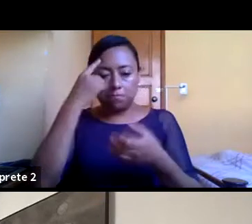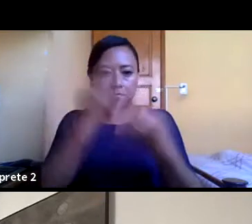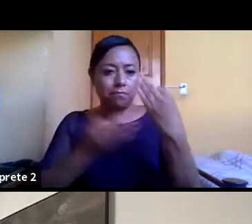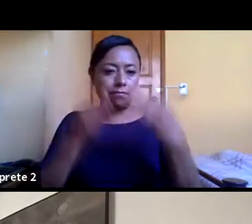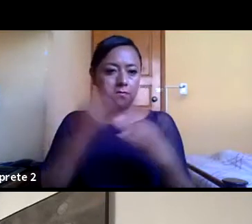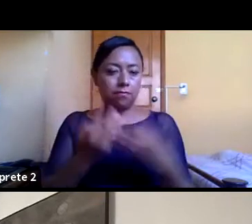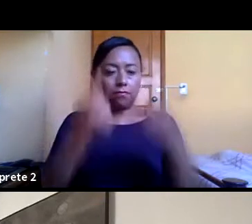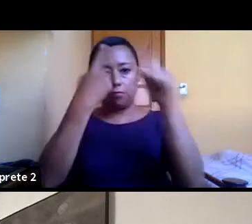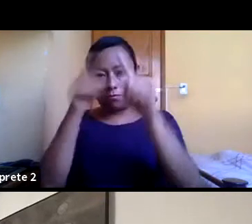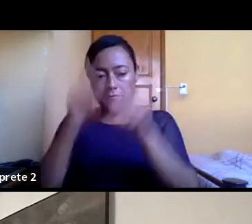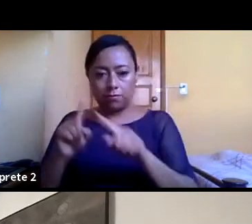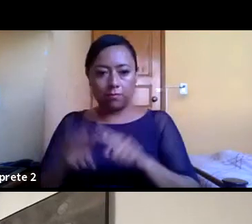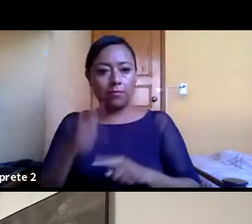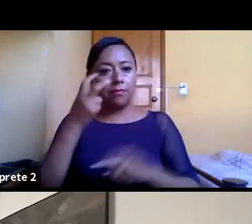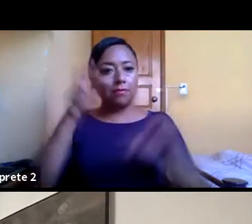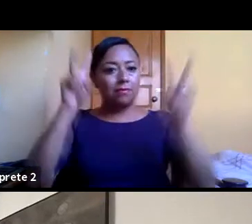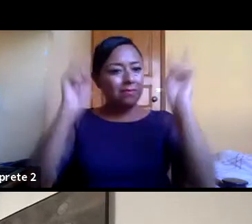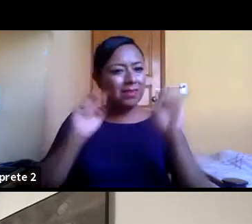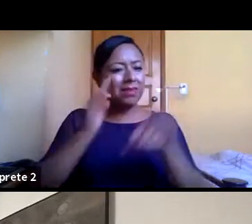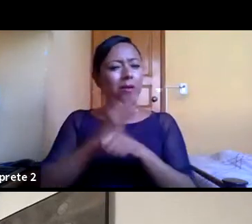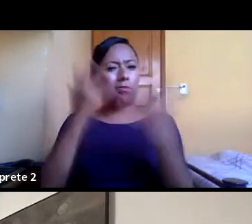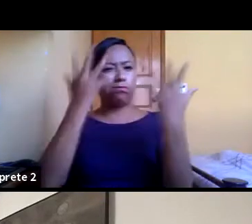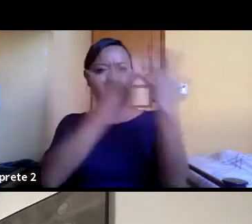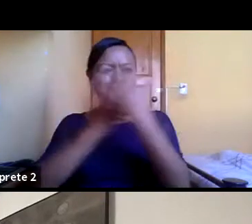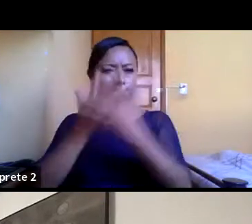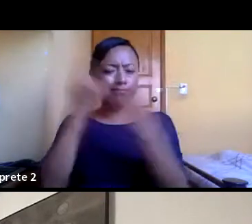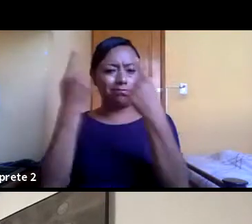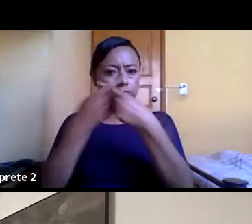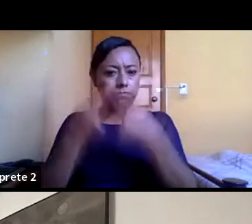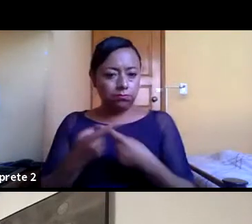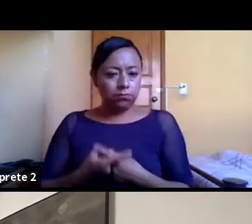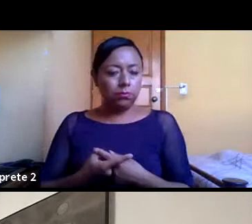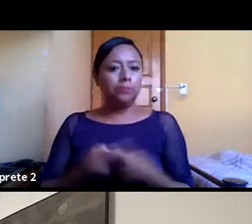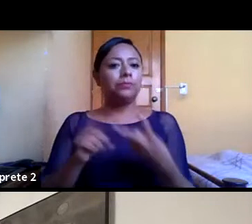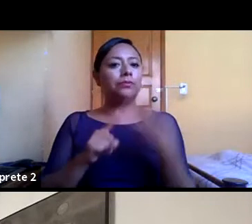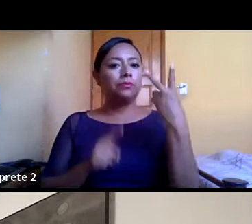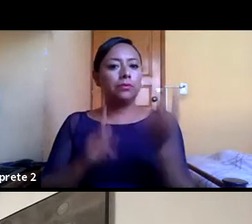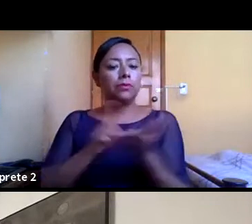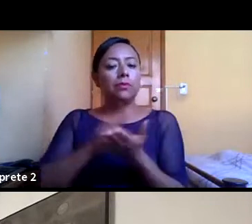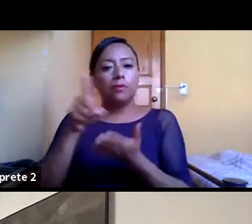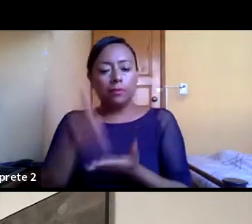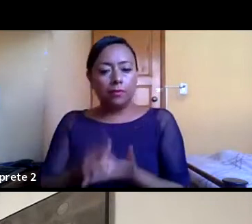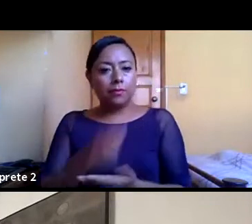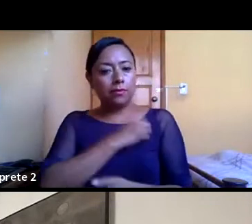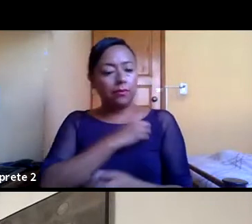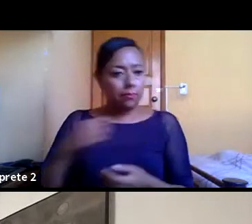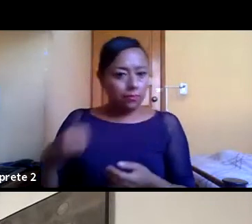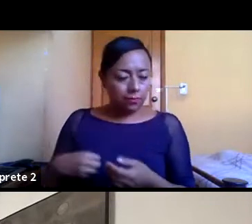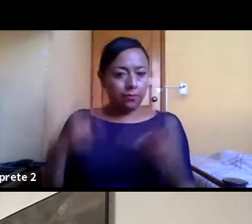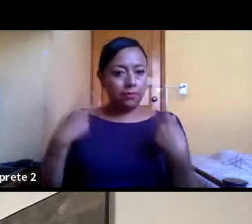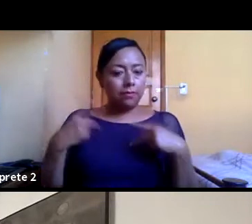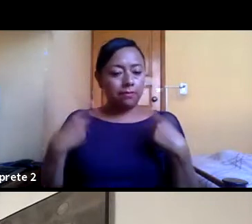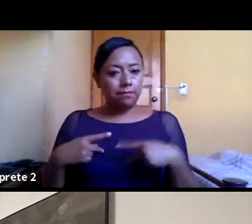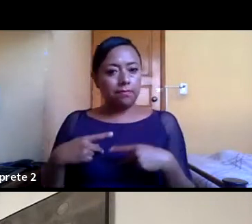que ha causado mucha confusión. Derechos y obligaciones de las personas en el espacio público